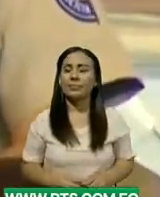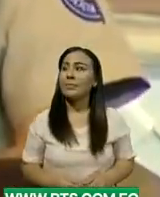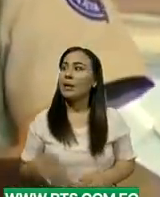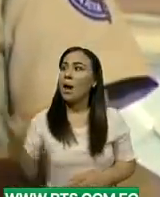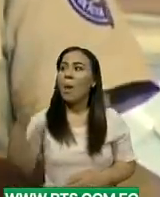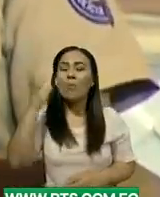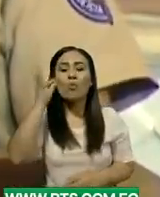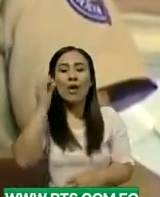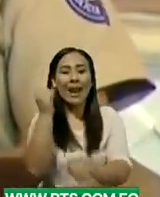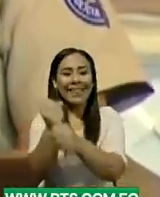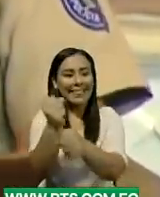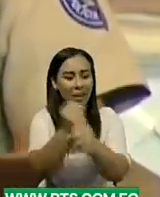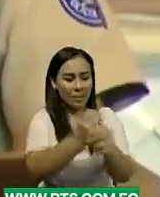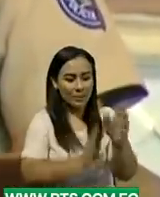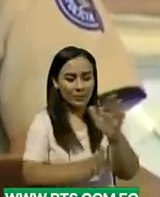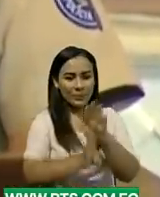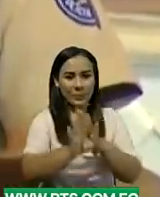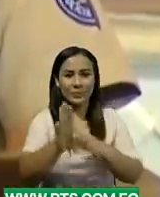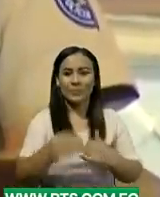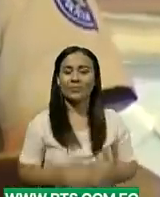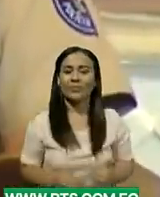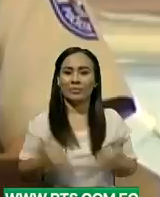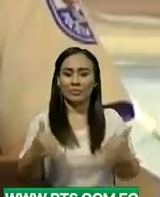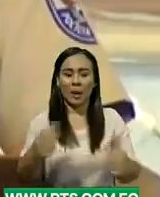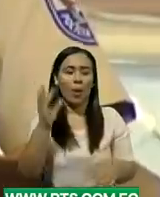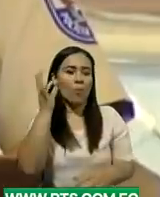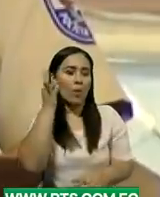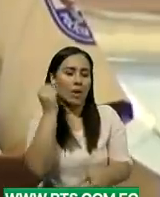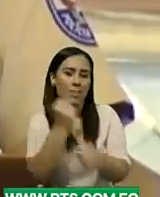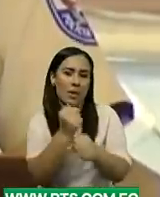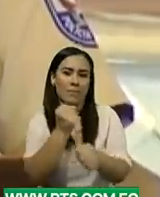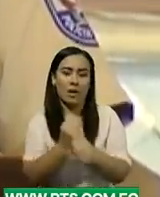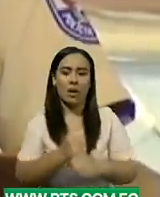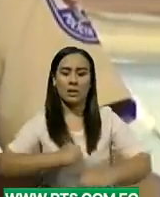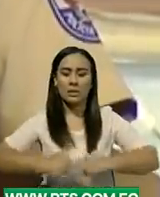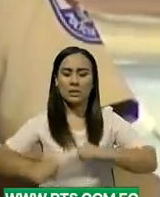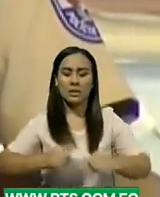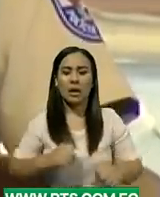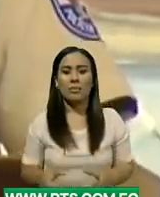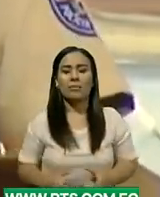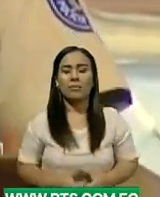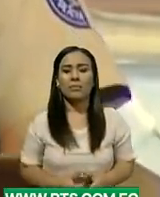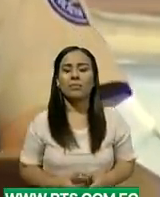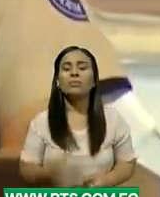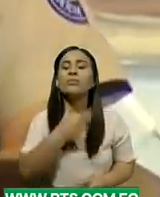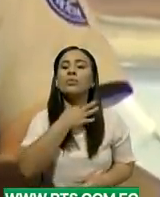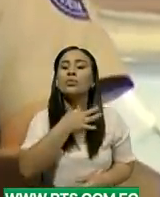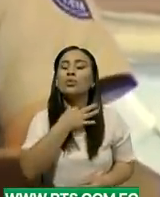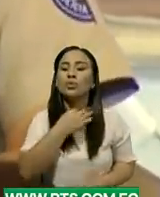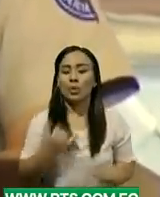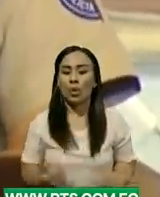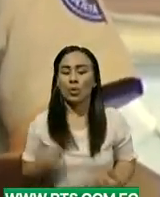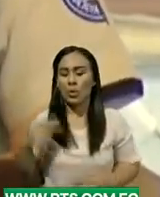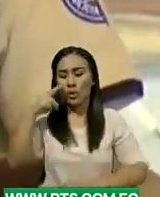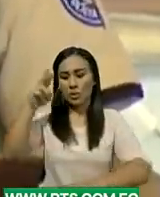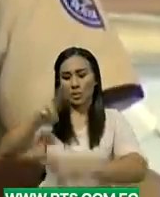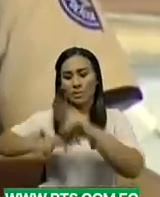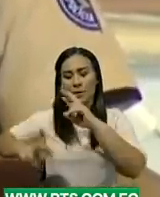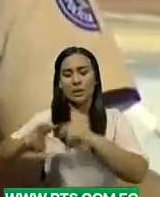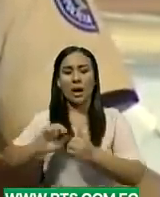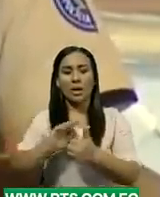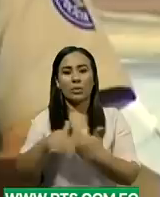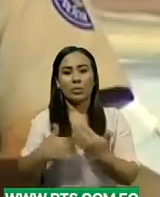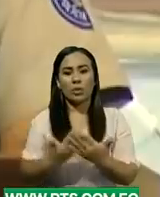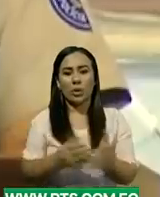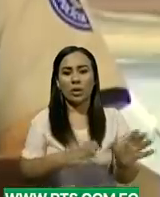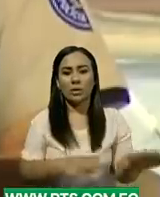mujeres emprendedoras de la pastoral, mujeres guerreras, mujeres que tengo el gusto de verlas no solo en cada acto,